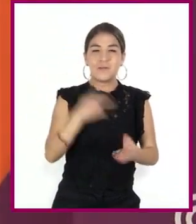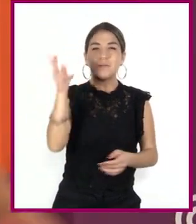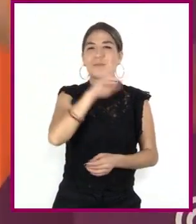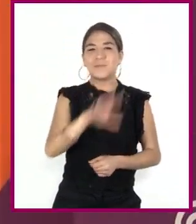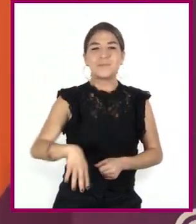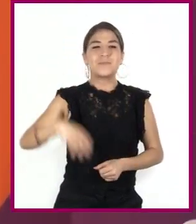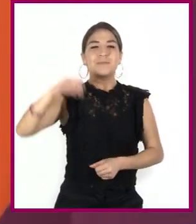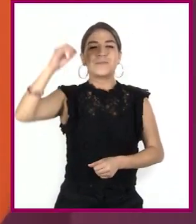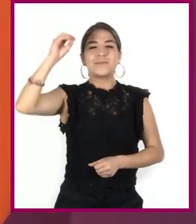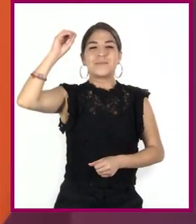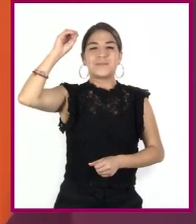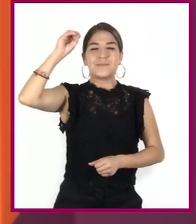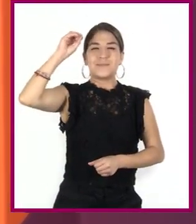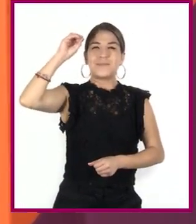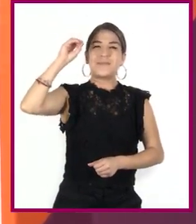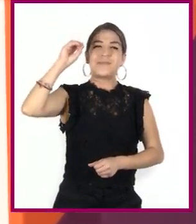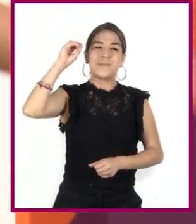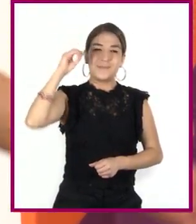Inhalamos,